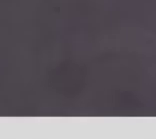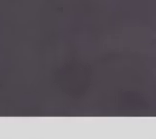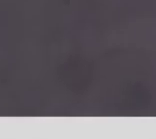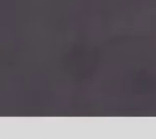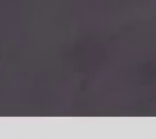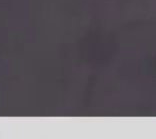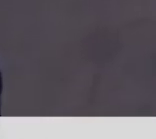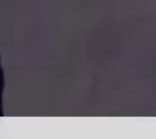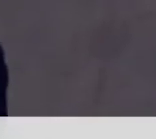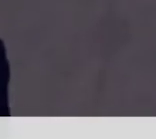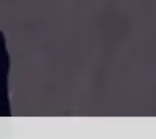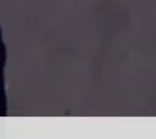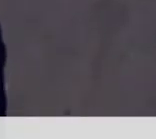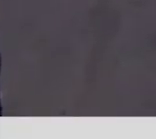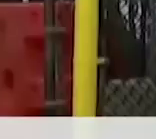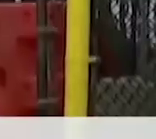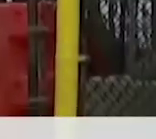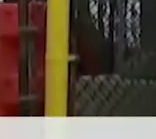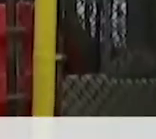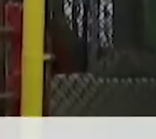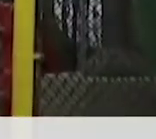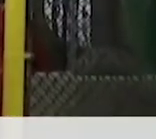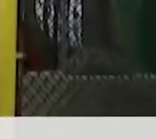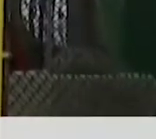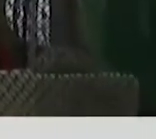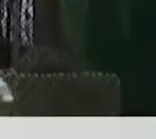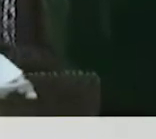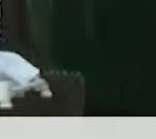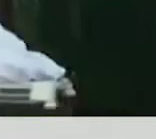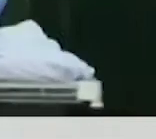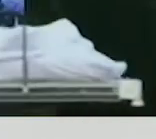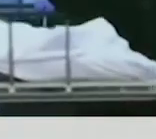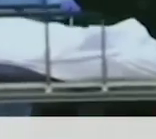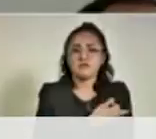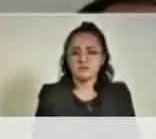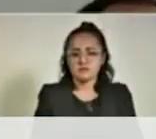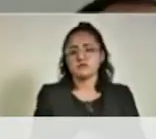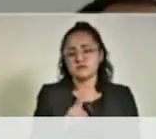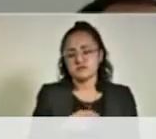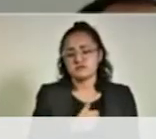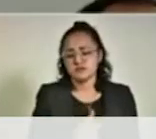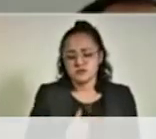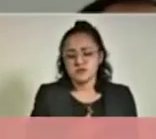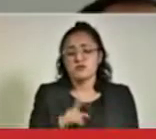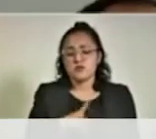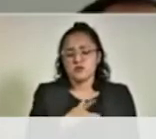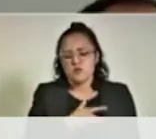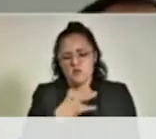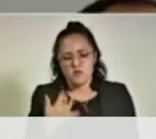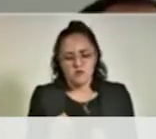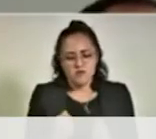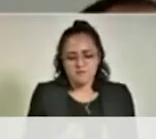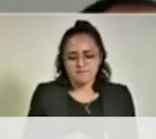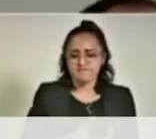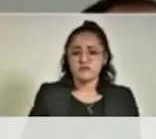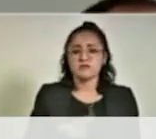porque contra esas supieron salir adelante. Su verdadero verdugo fue el virus SARS-CoV-2. Es un dolor personal, pero